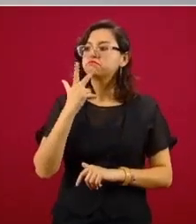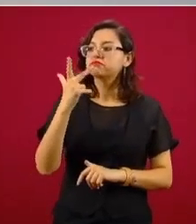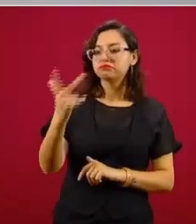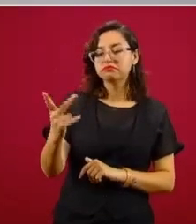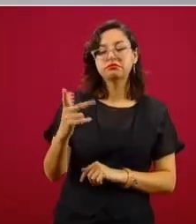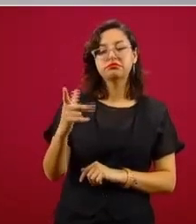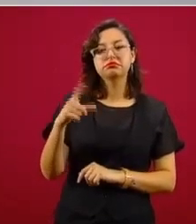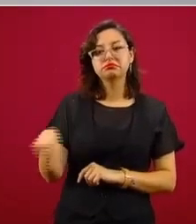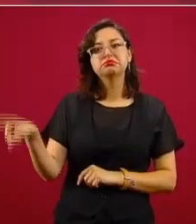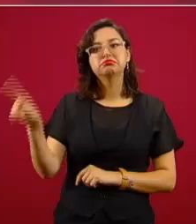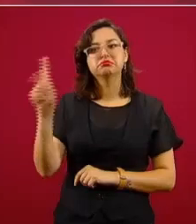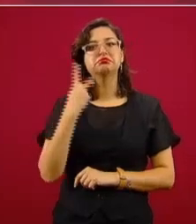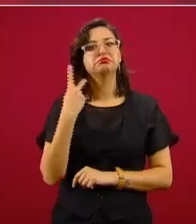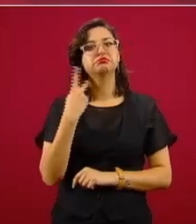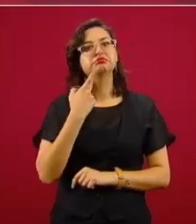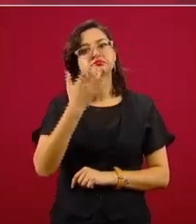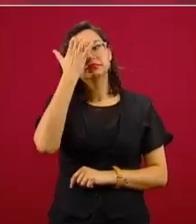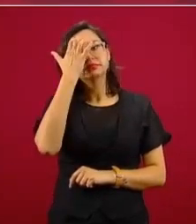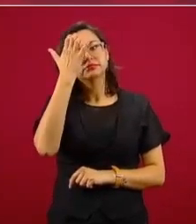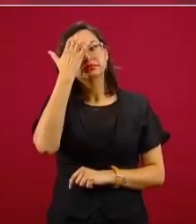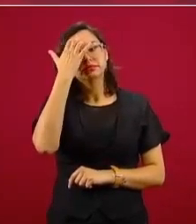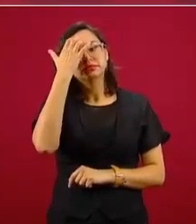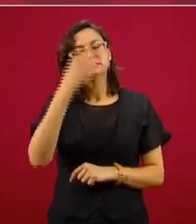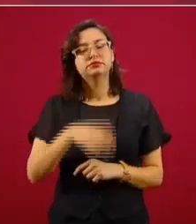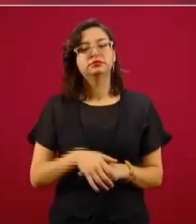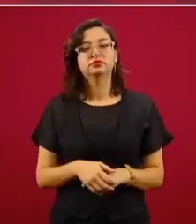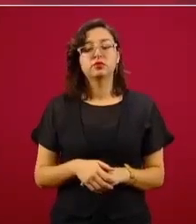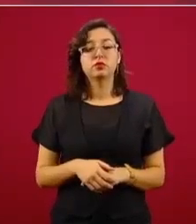Y a eso nos ayuda mucho